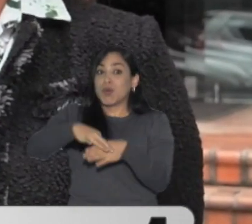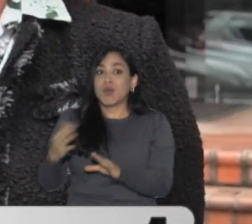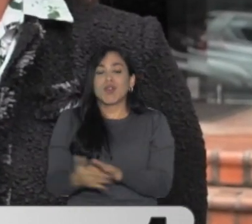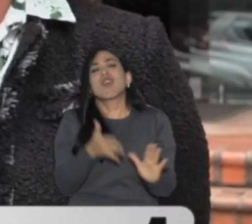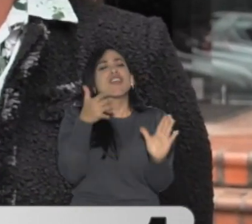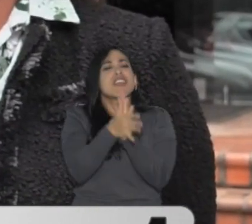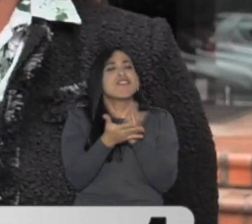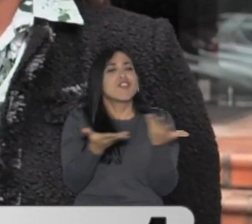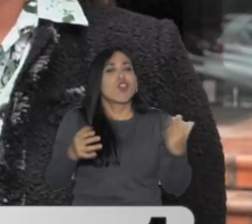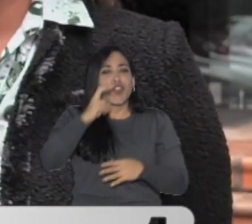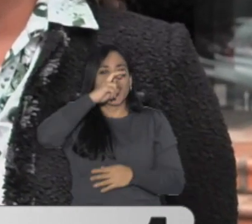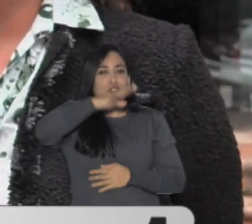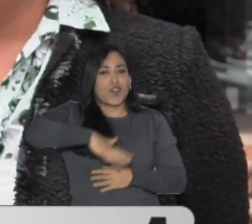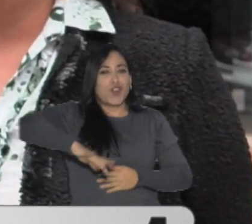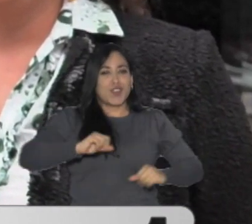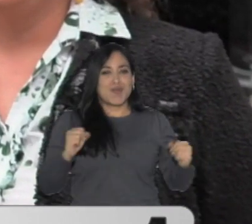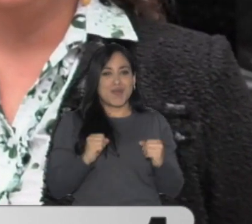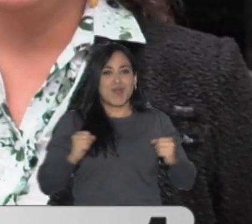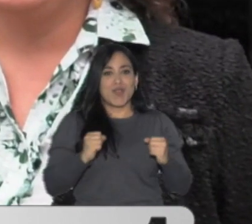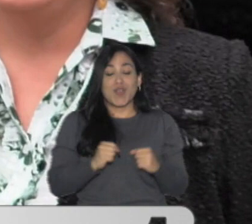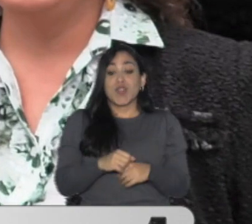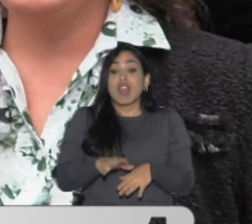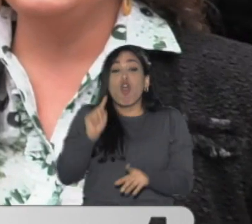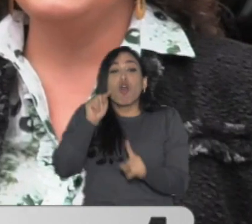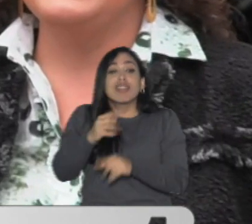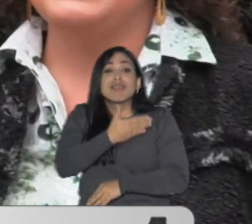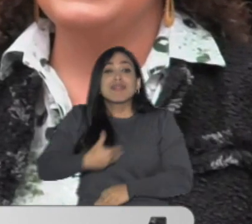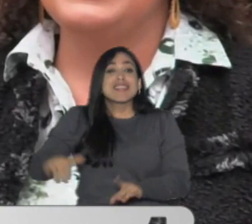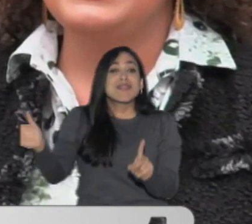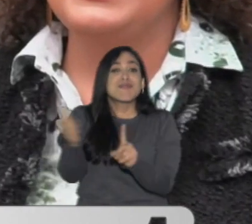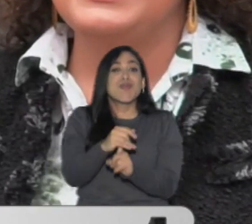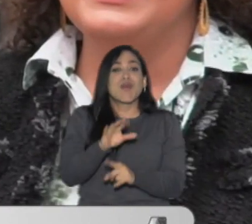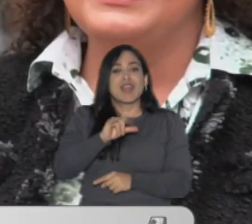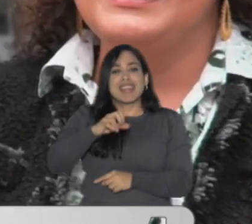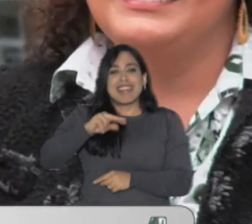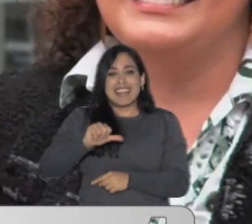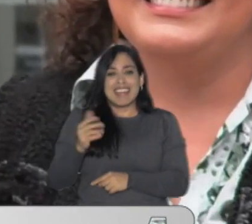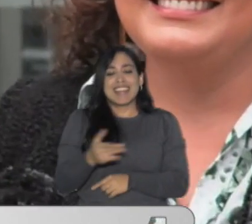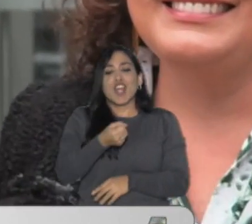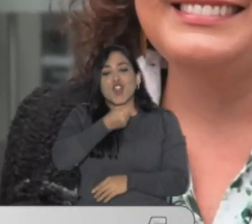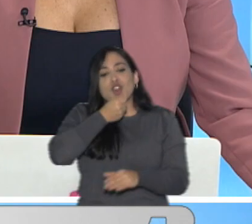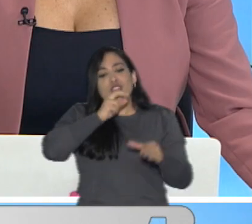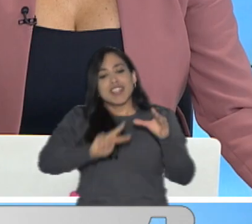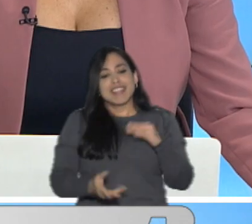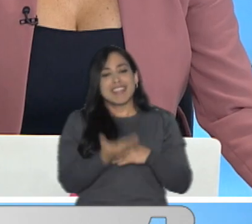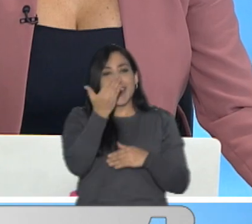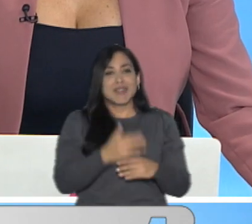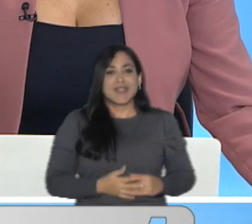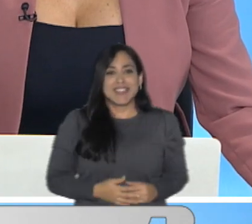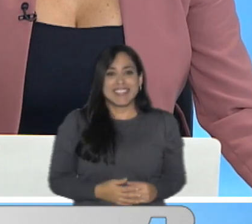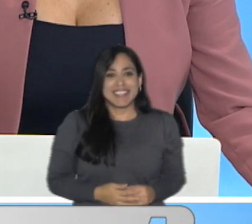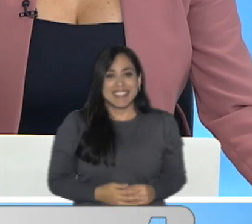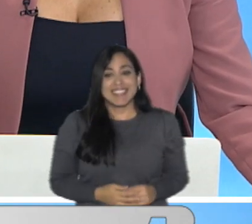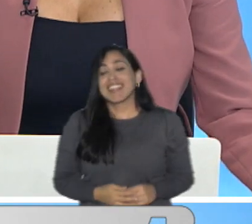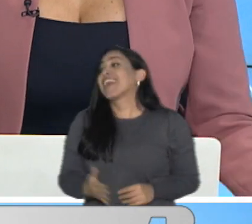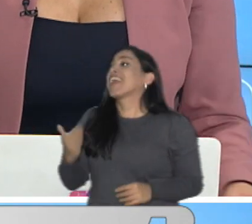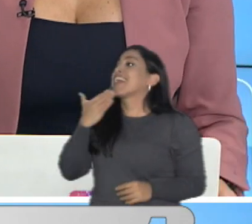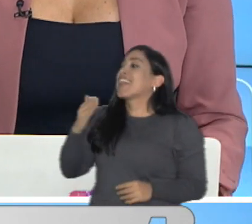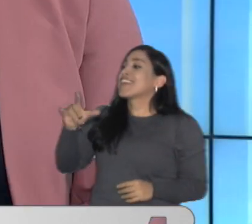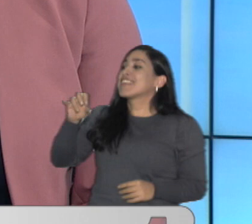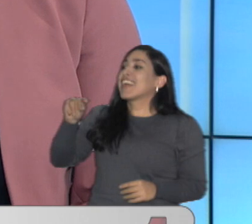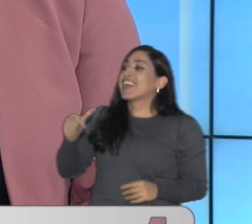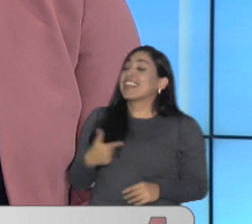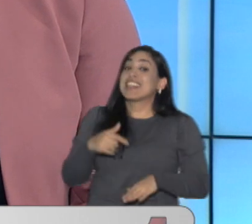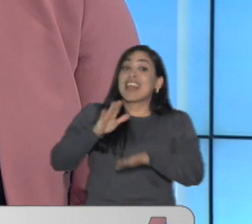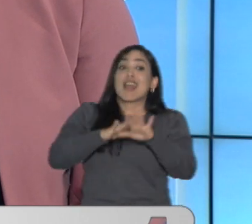Es la información desde el norte de Bogotá con la ruta presidencial. Lina María Sandoval, Noticentro 1 CMI. Gracias, Lina.